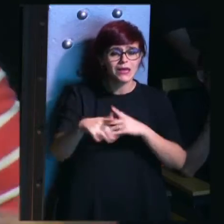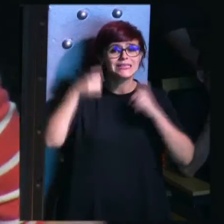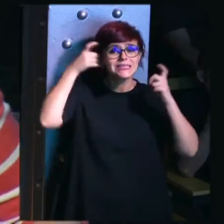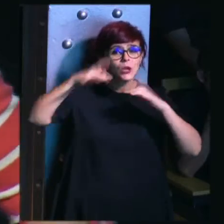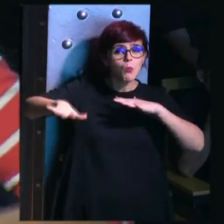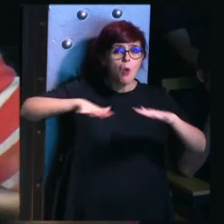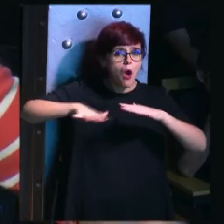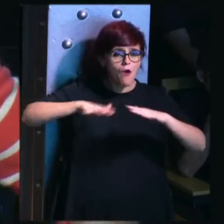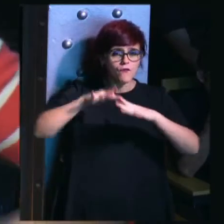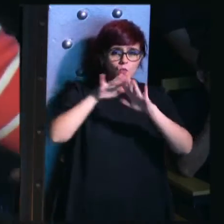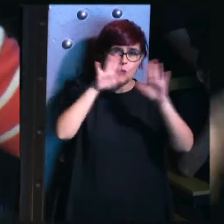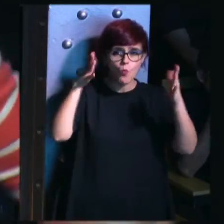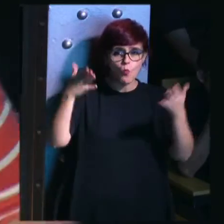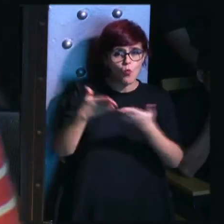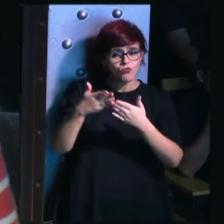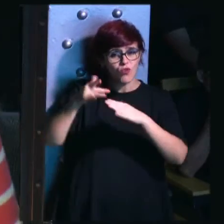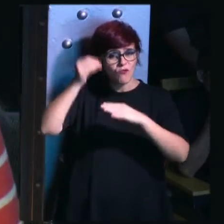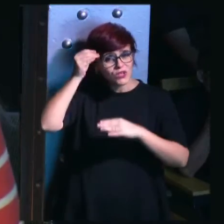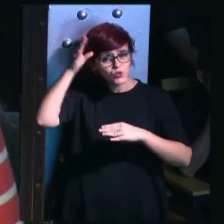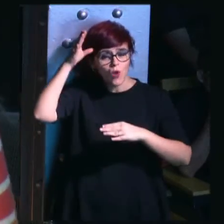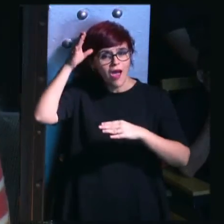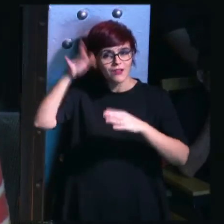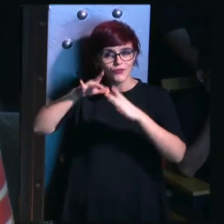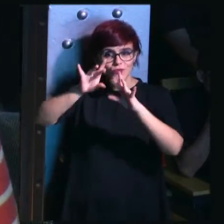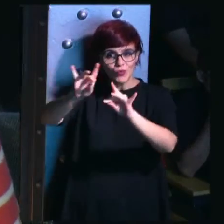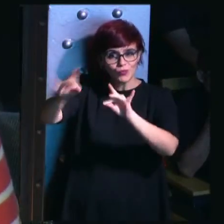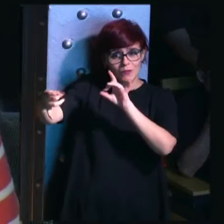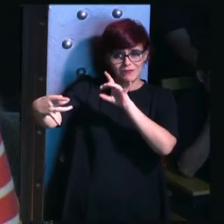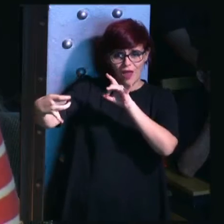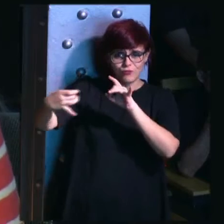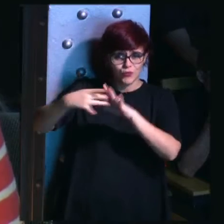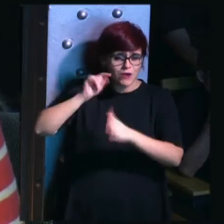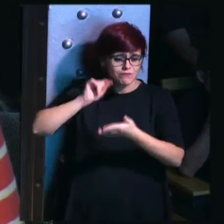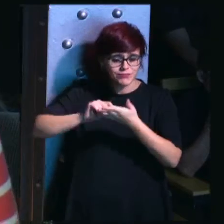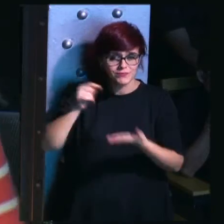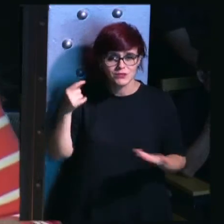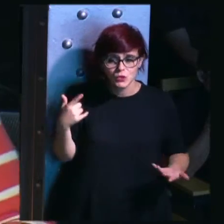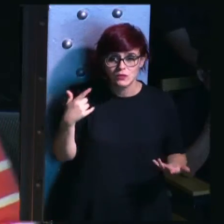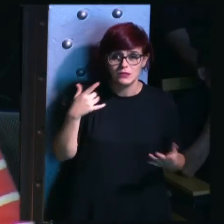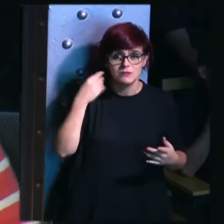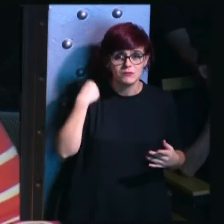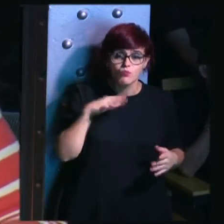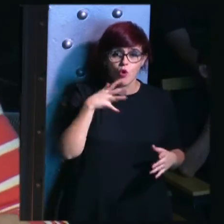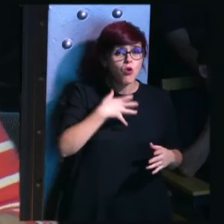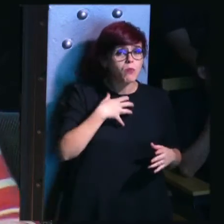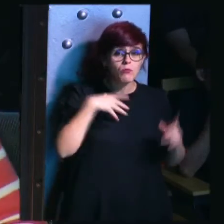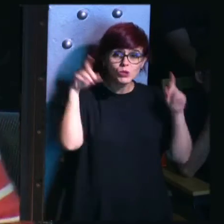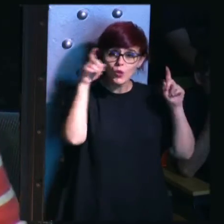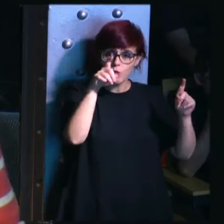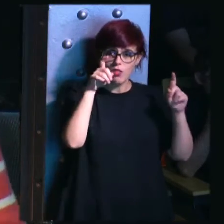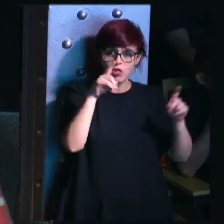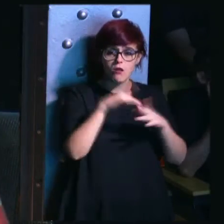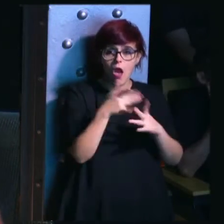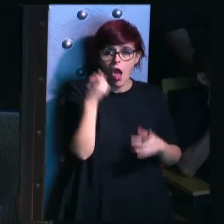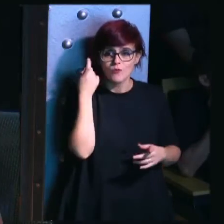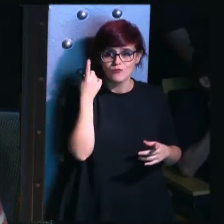ese mundo virtual, videojuego que está trabajando, poder interactuar con él. No podemos seguir educando a los alumnos